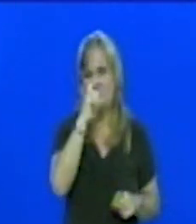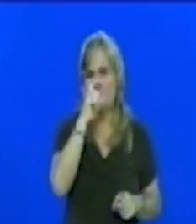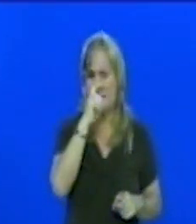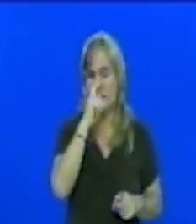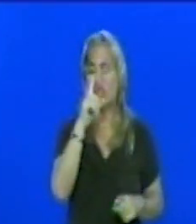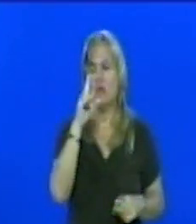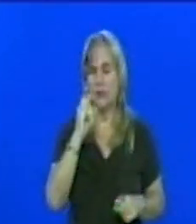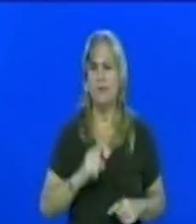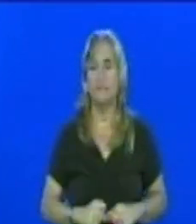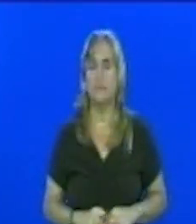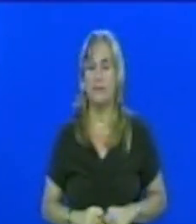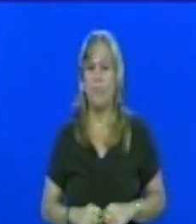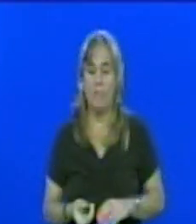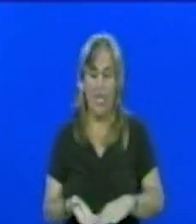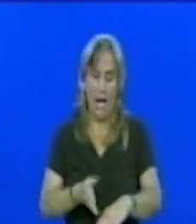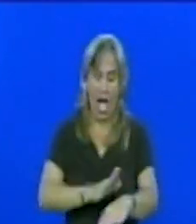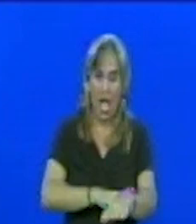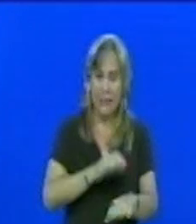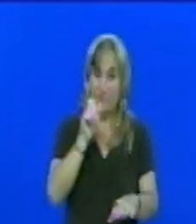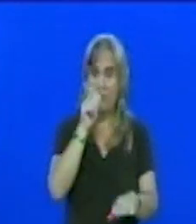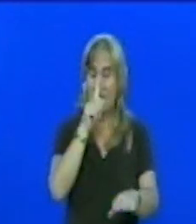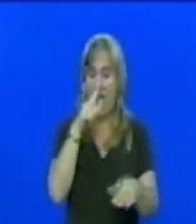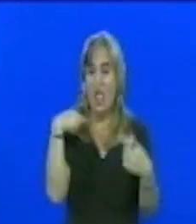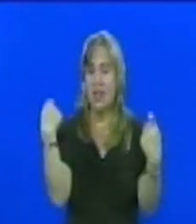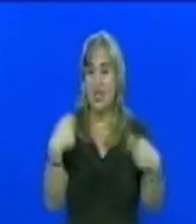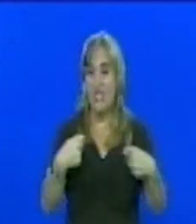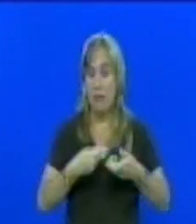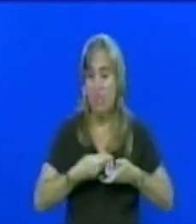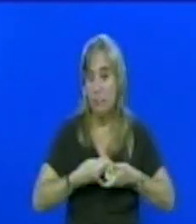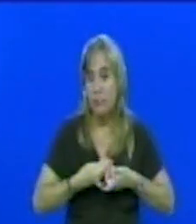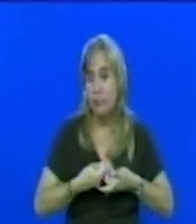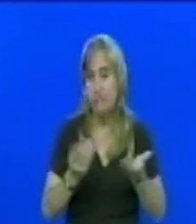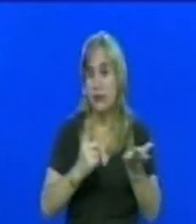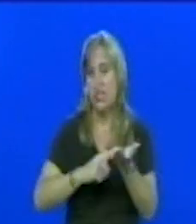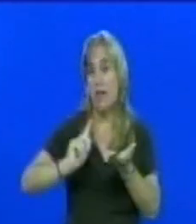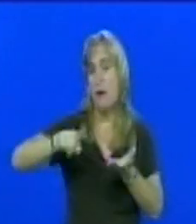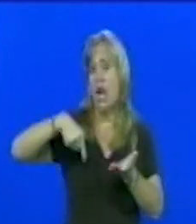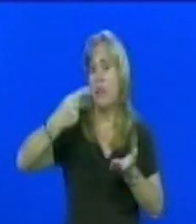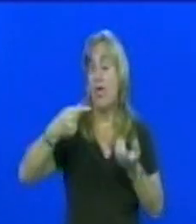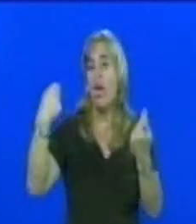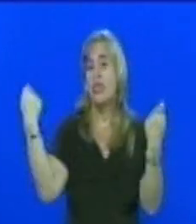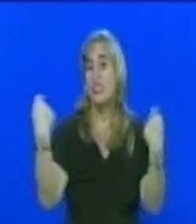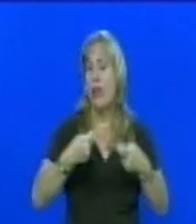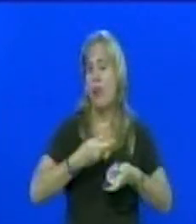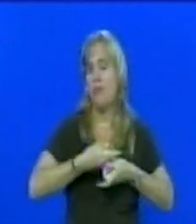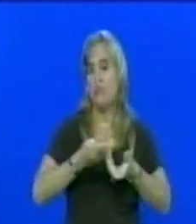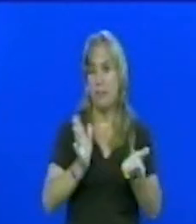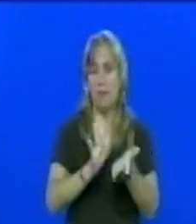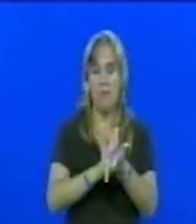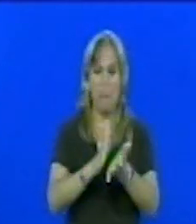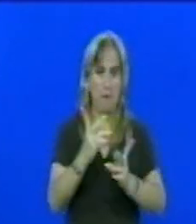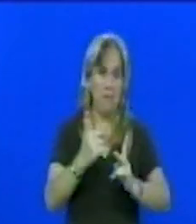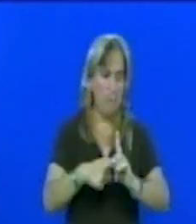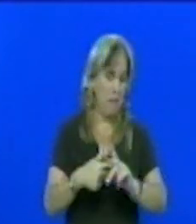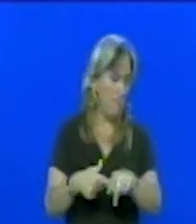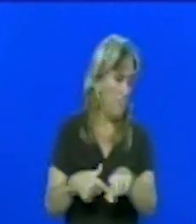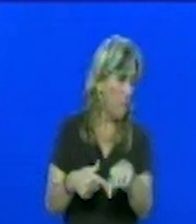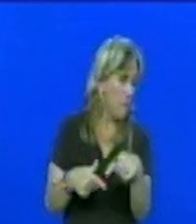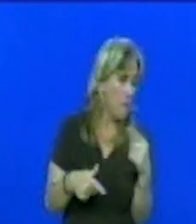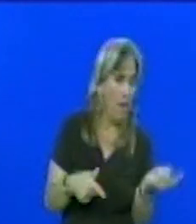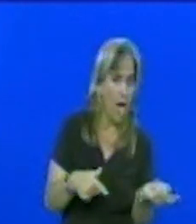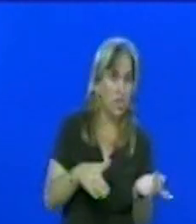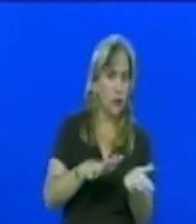años y terminar antes del miércoles de la semana que viene que nos acompañe todo el esfuerzo y